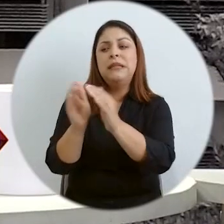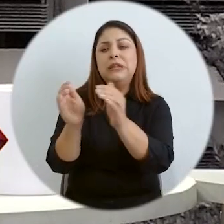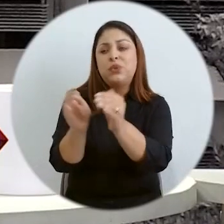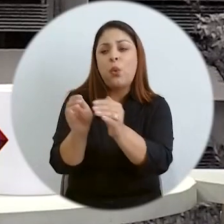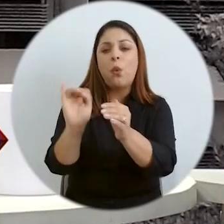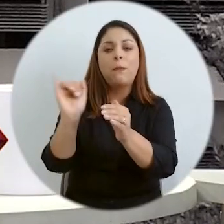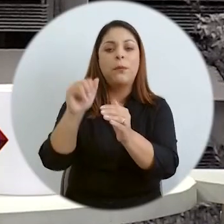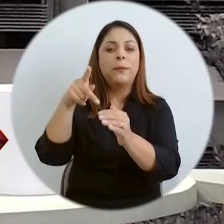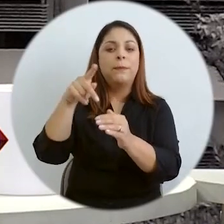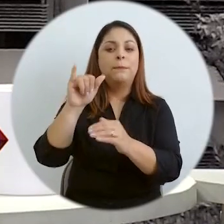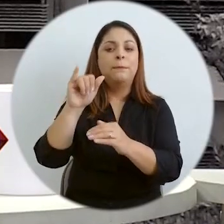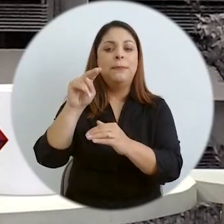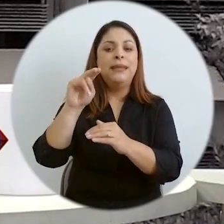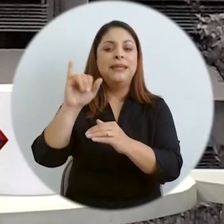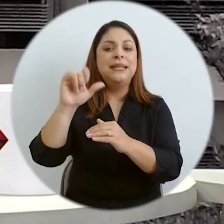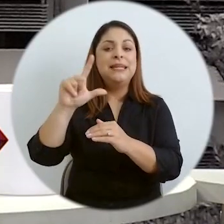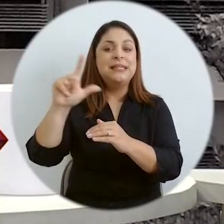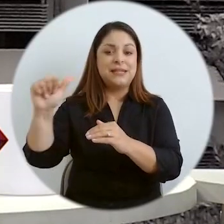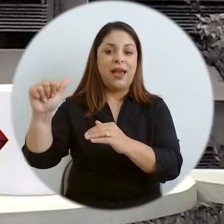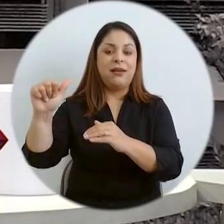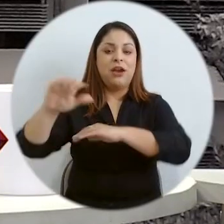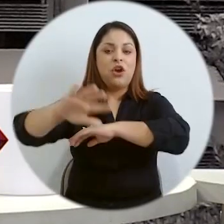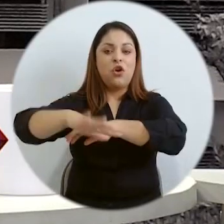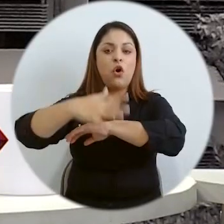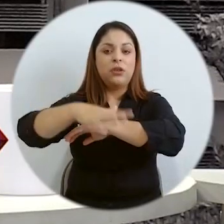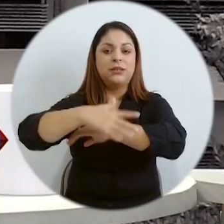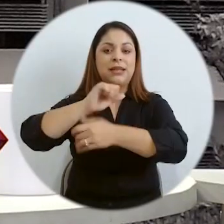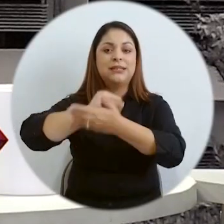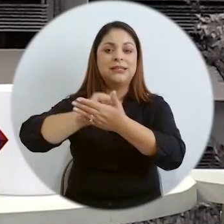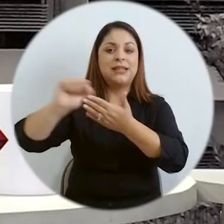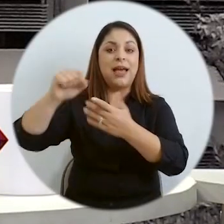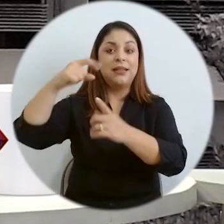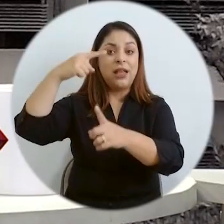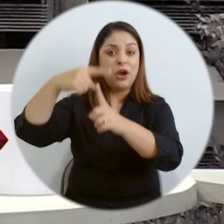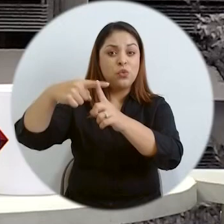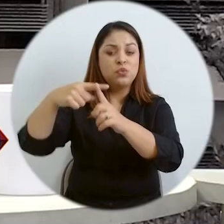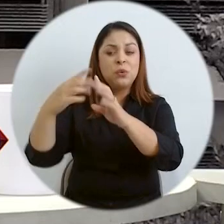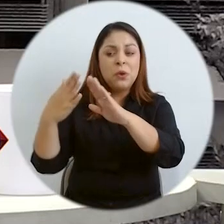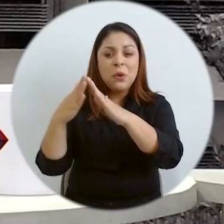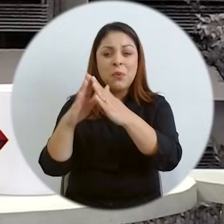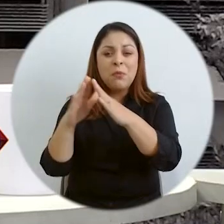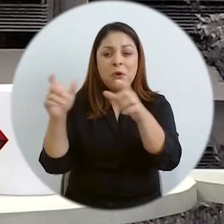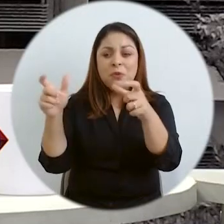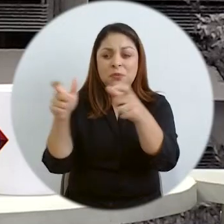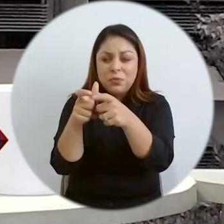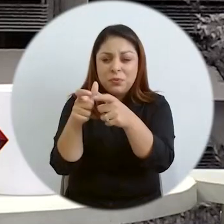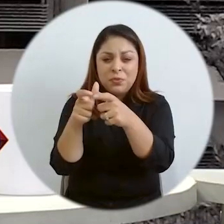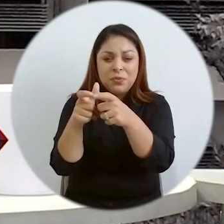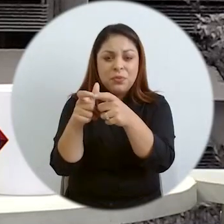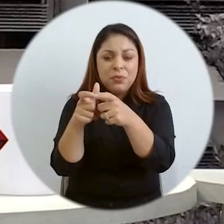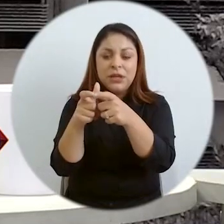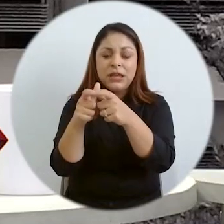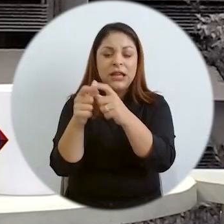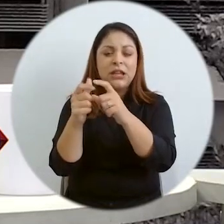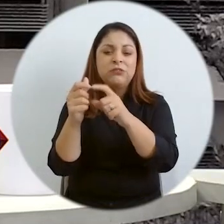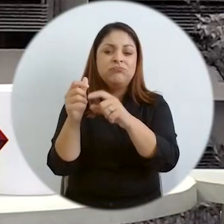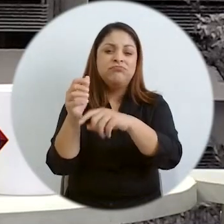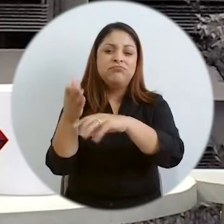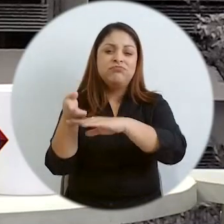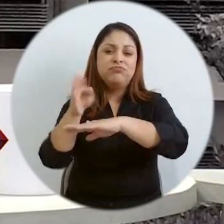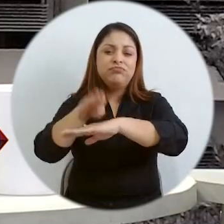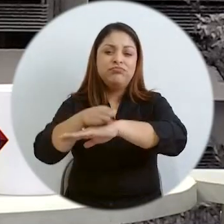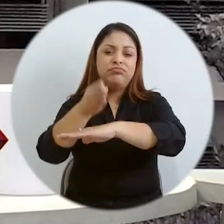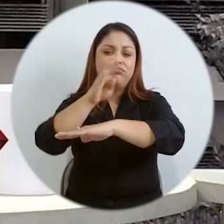Pinilla, en la costa de Santa Cruz precisamente, que es un pueblito rural ahí de la